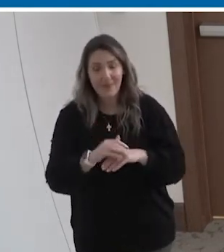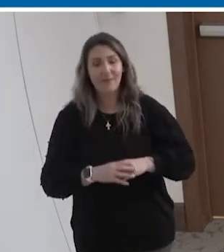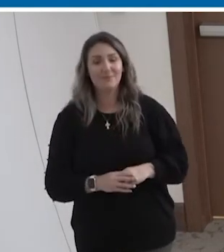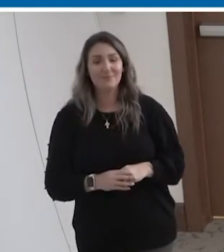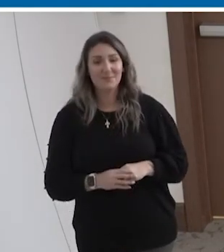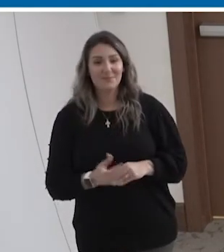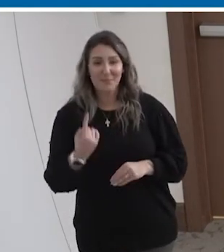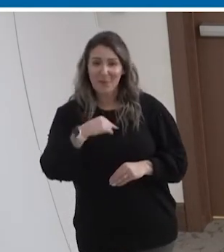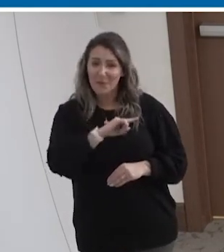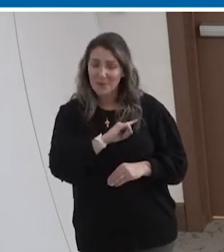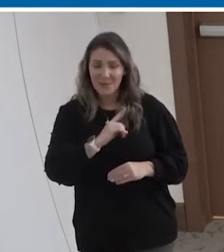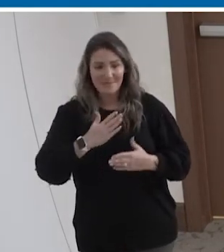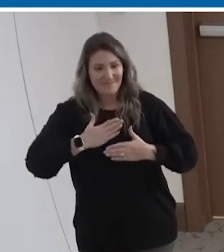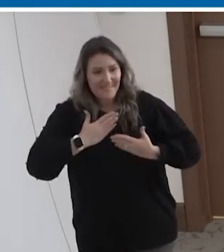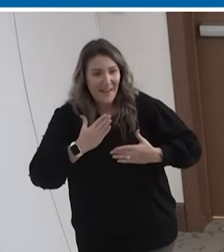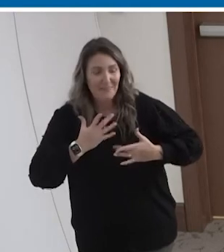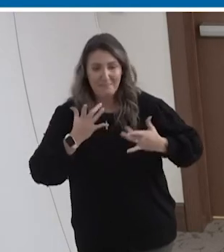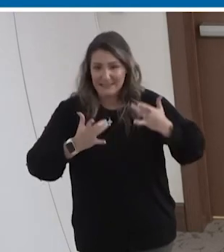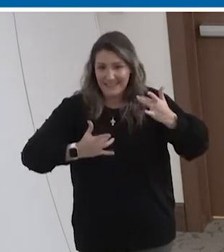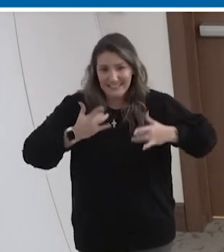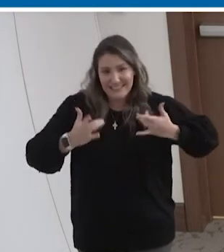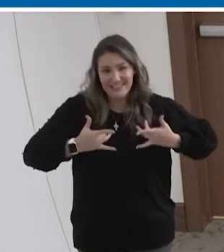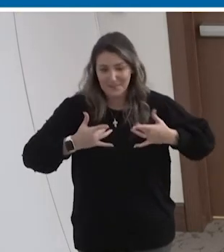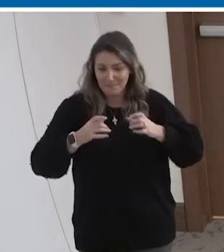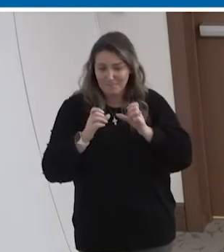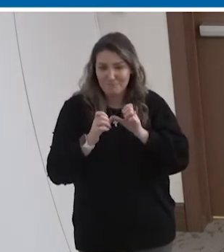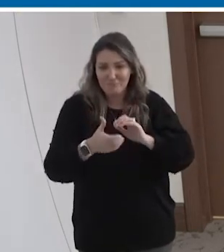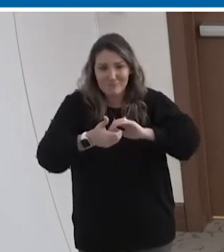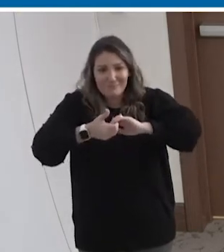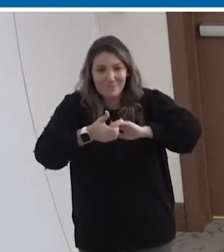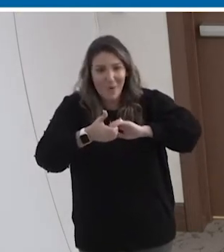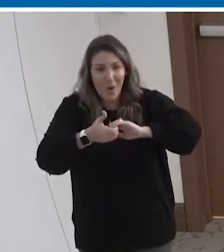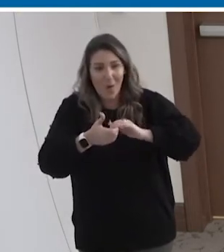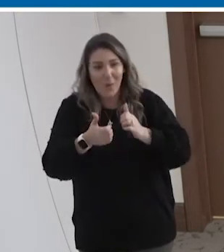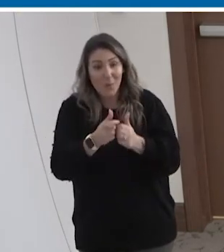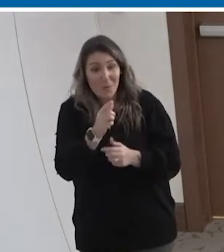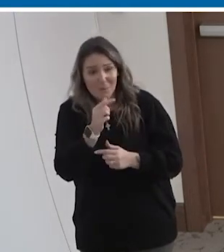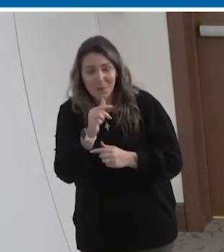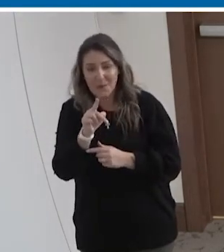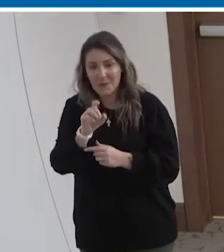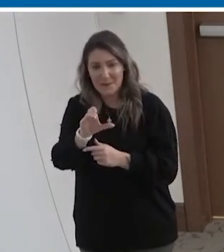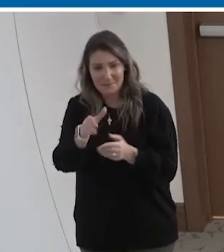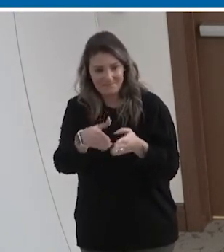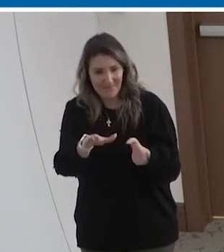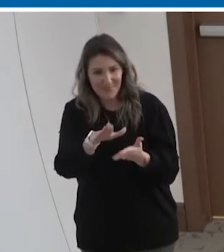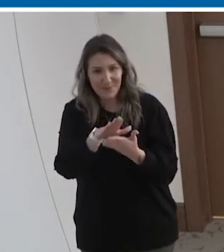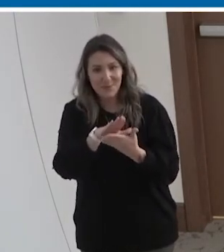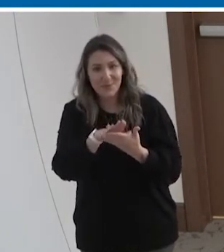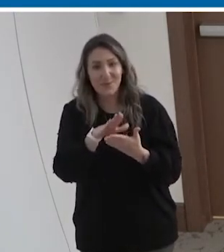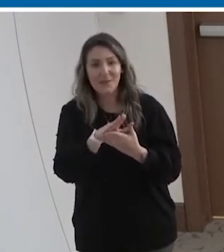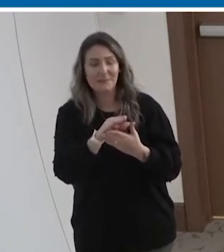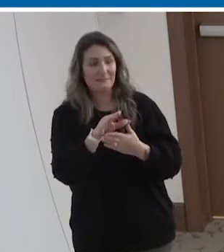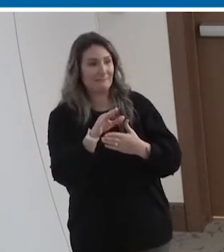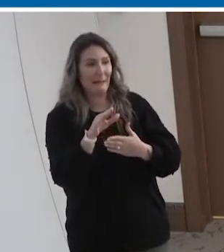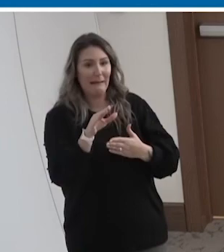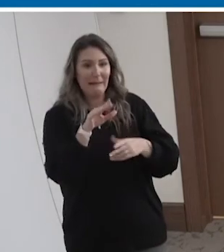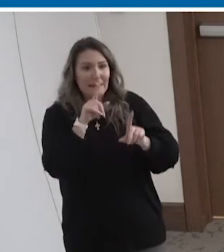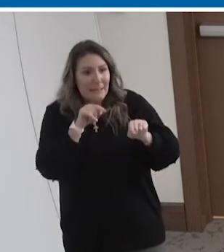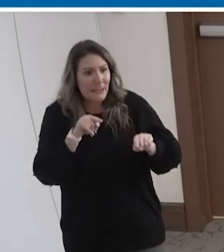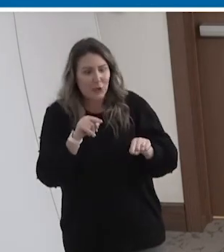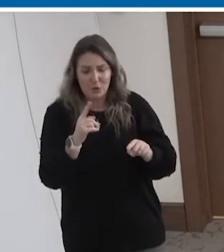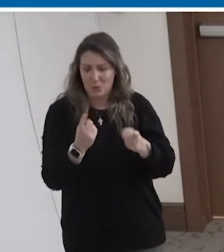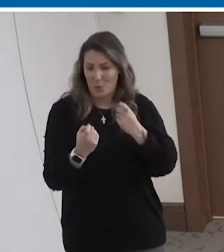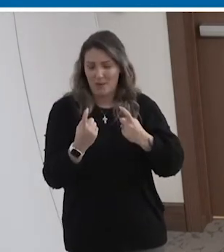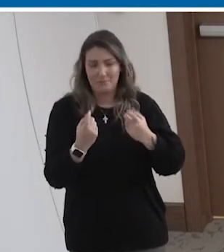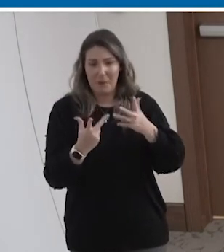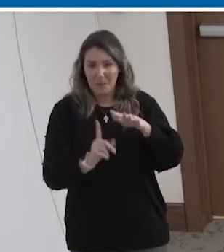we are happy and excited to continue to partner with Kansas City Public Schools and answer any questions that may come